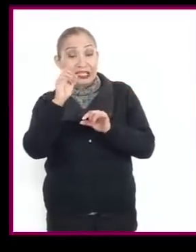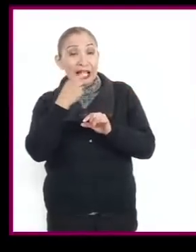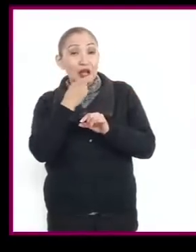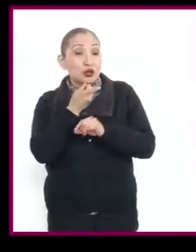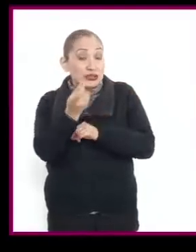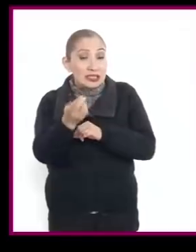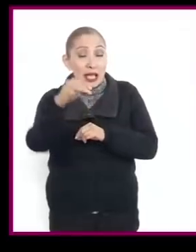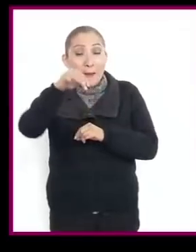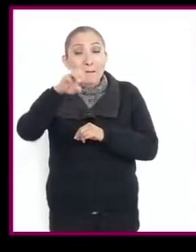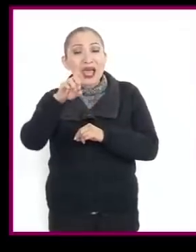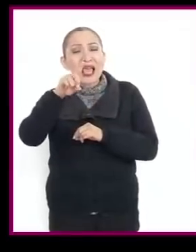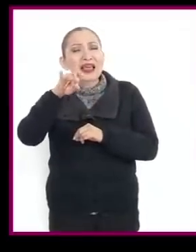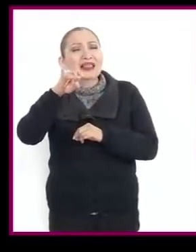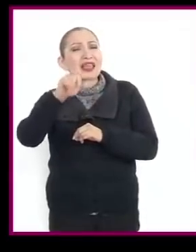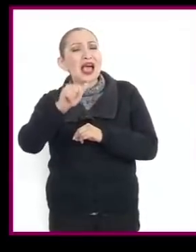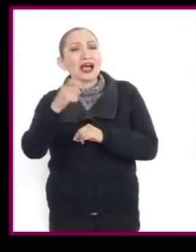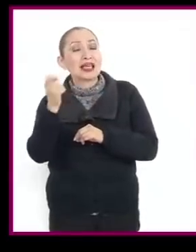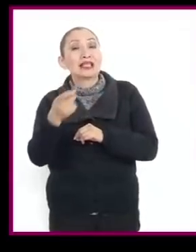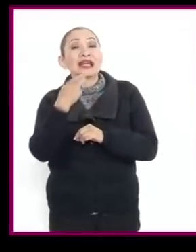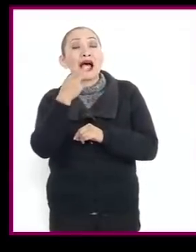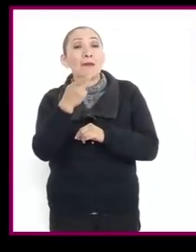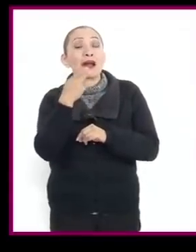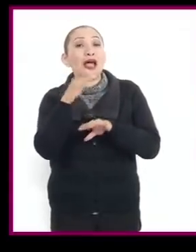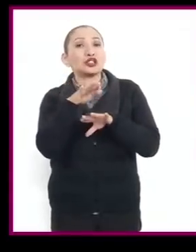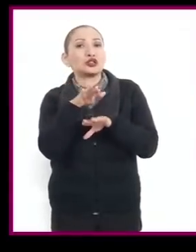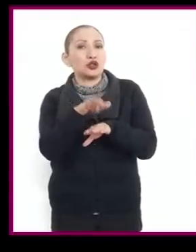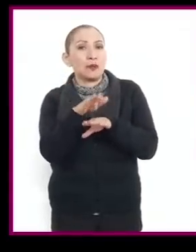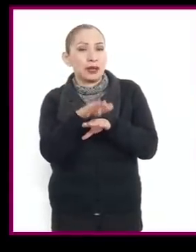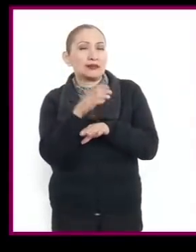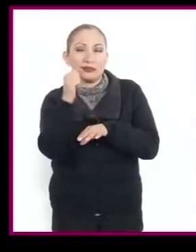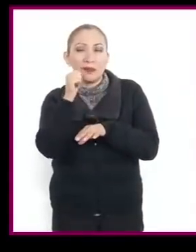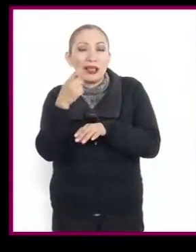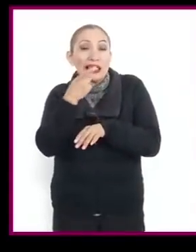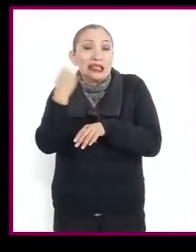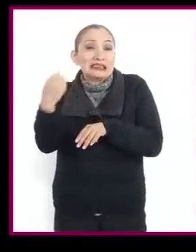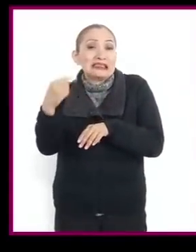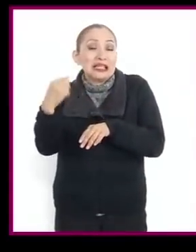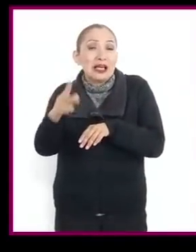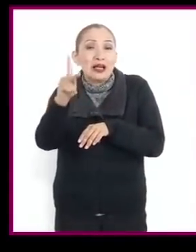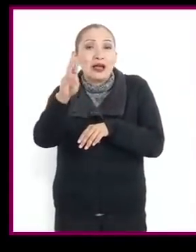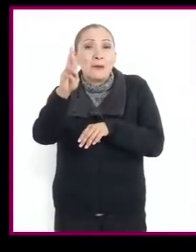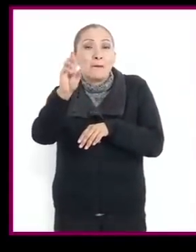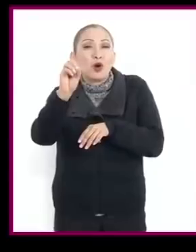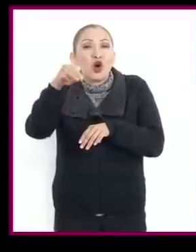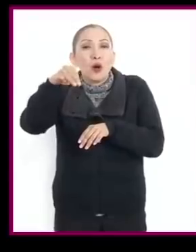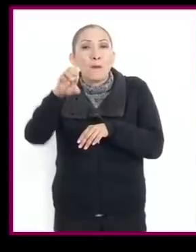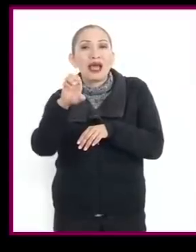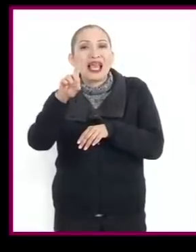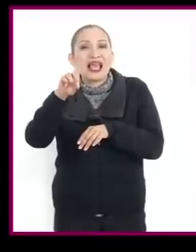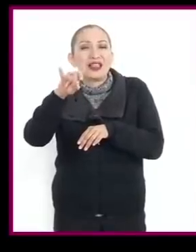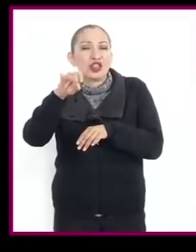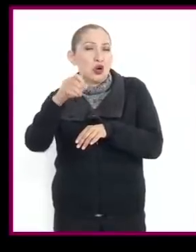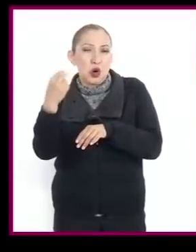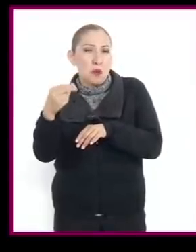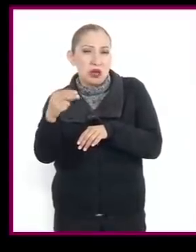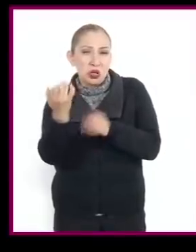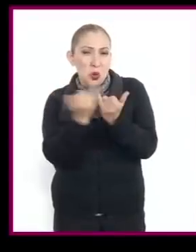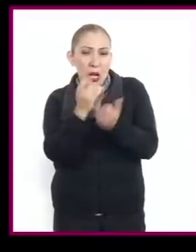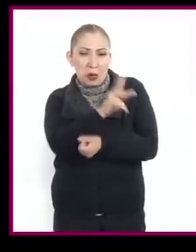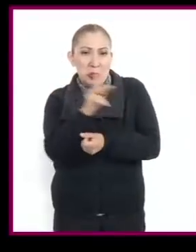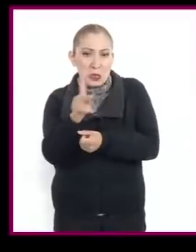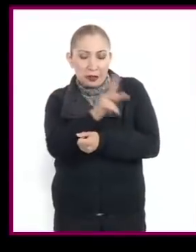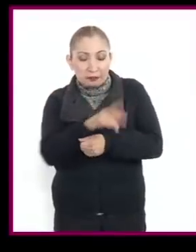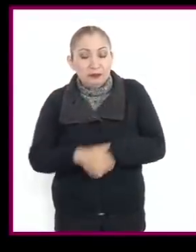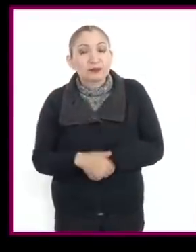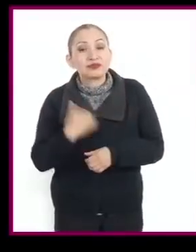nos habla de la media, en realidad se está refiriendo a lo que comúnmente llamamos el promedio. A veces también es conocida como promedio.